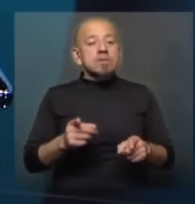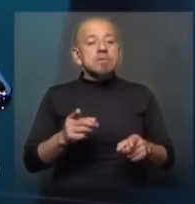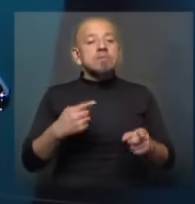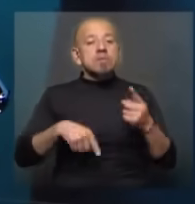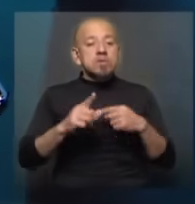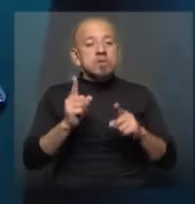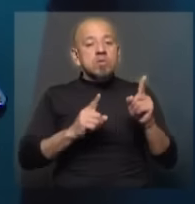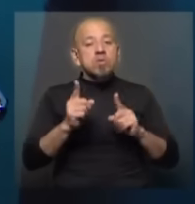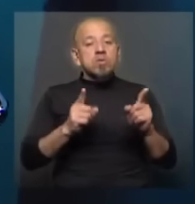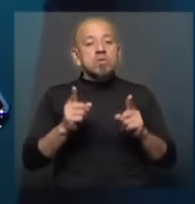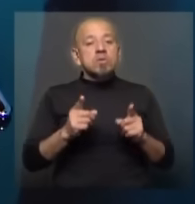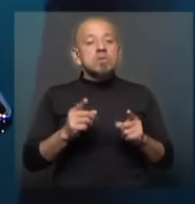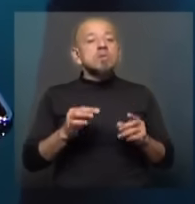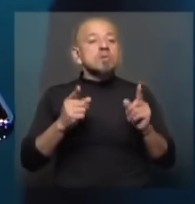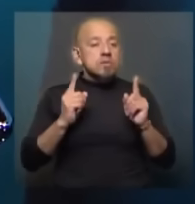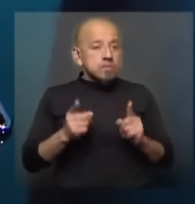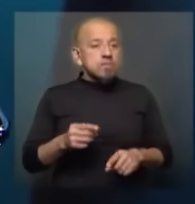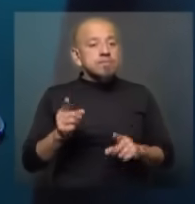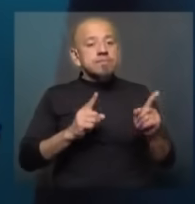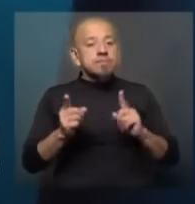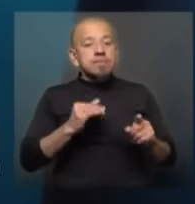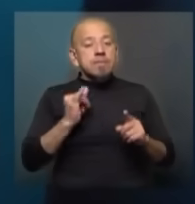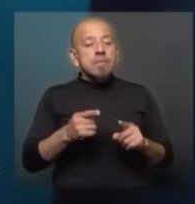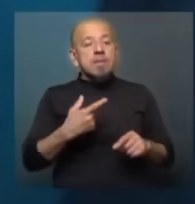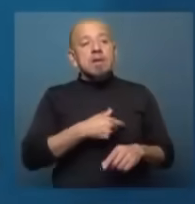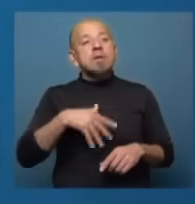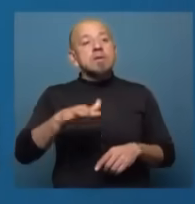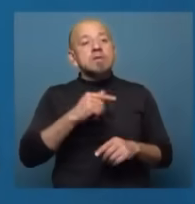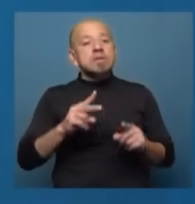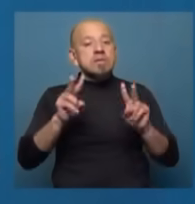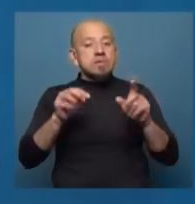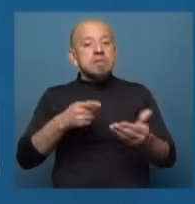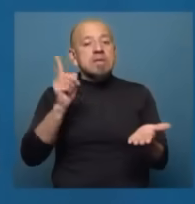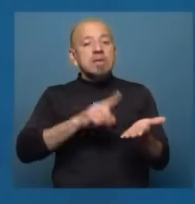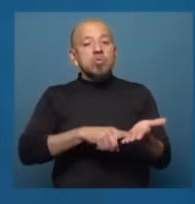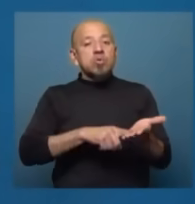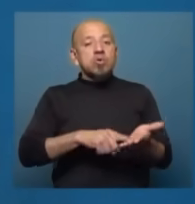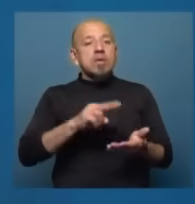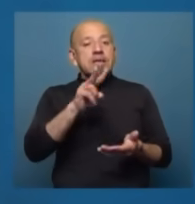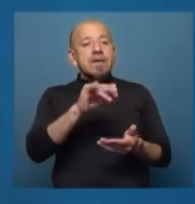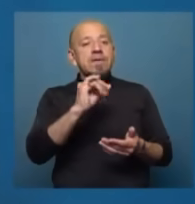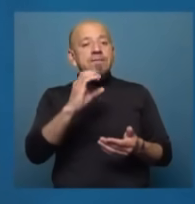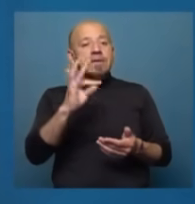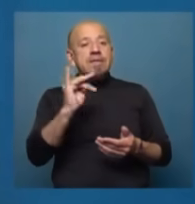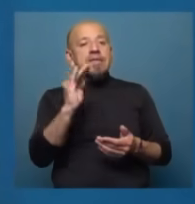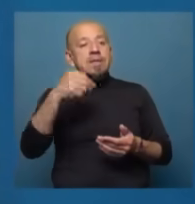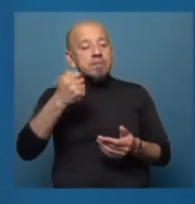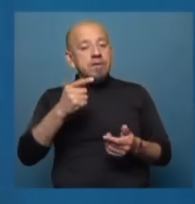por algunos operadores y tal vez algunos otros sectores de la sociedad qu es el estatuto de la víctima y